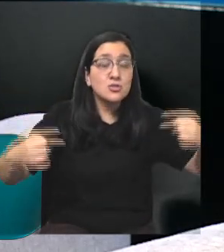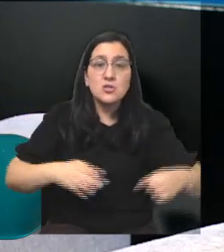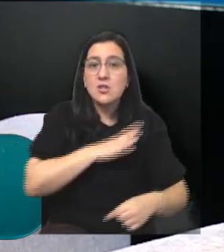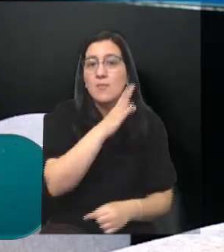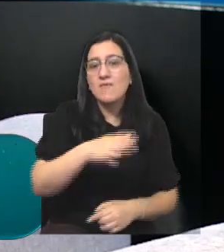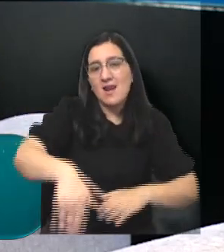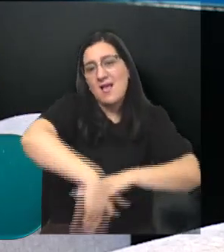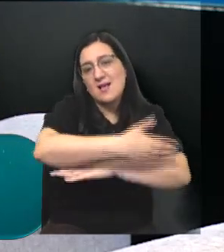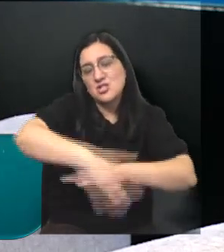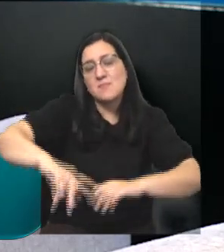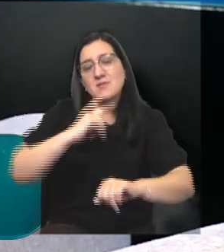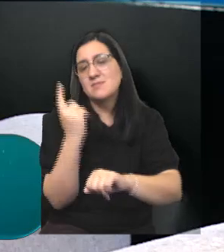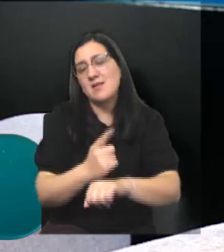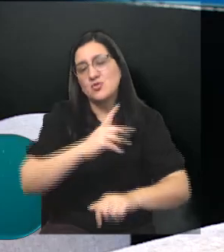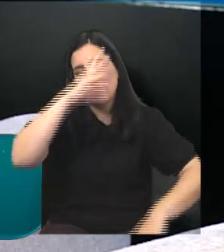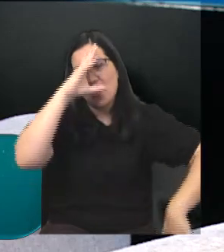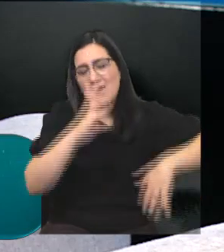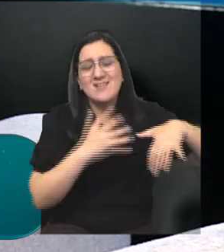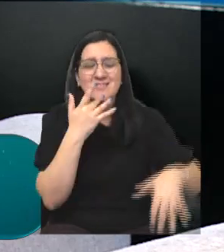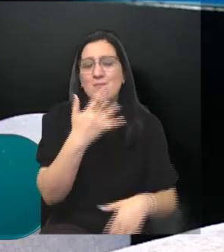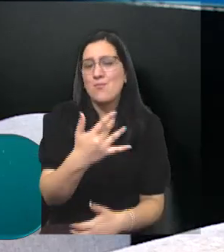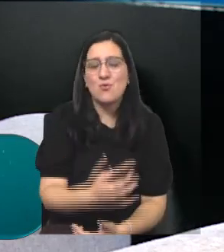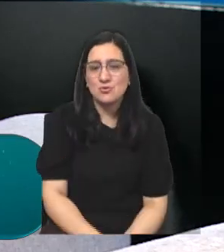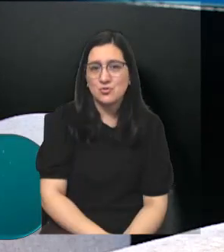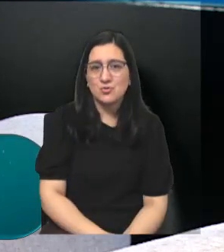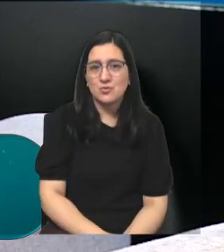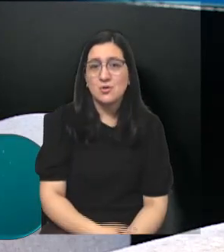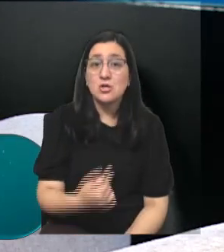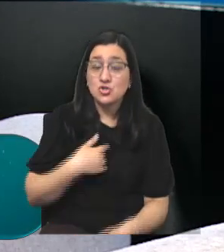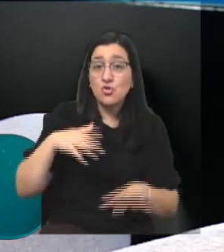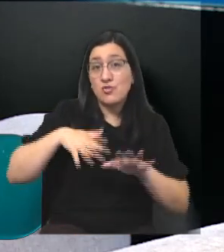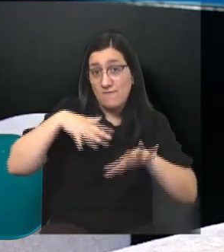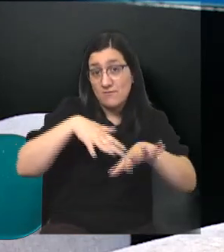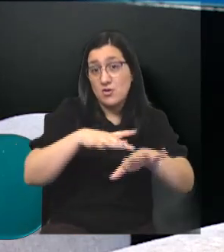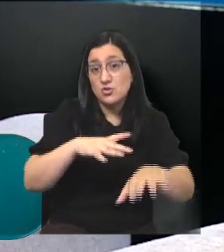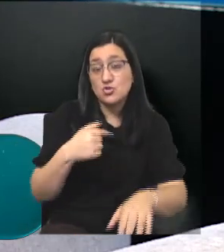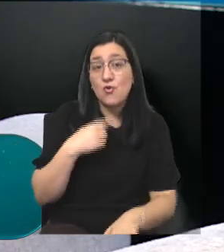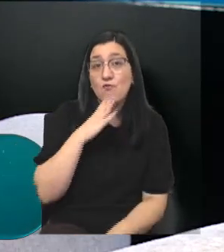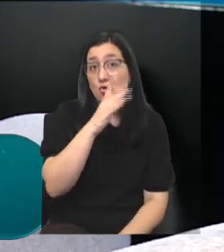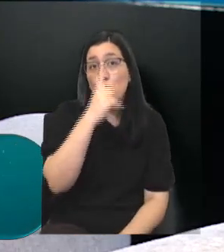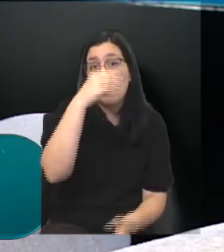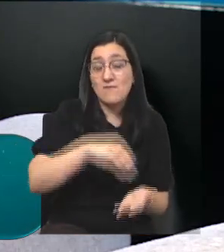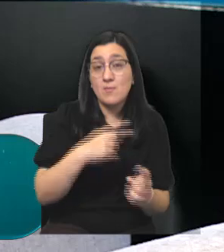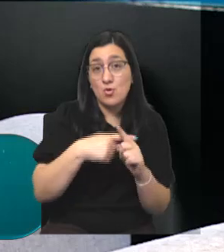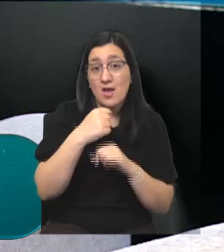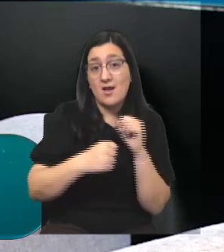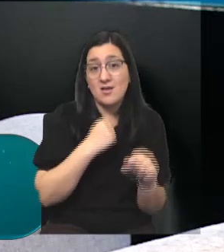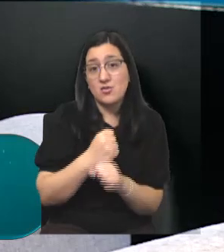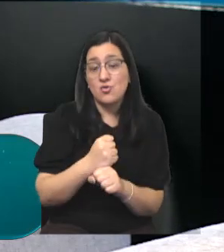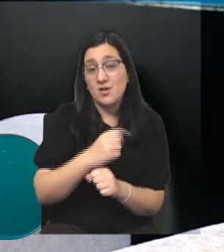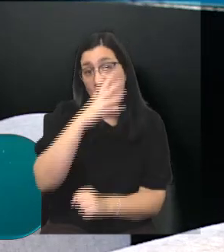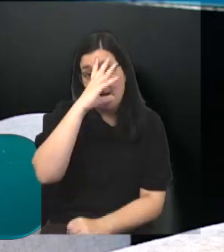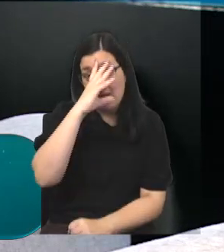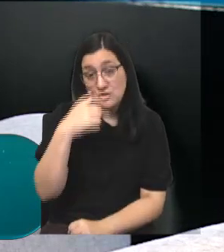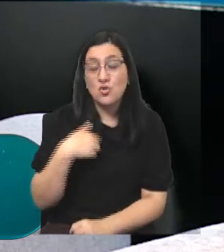a la avenida y van a vivir un carnaval que es bellísimo, ¿no? Yo desfilo en carnaval, yo voy una vez al año Artigas y voy en Carnaval y